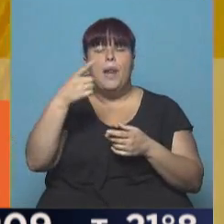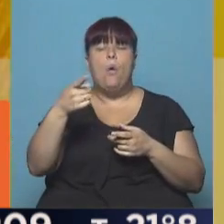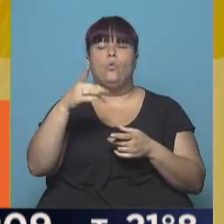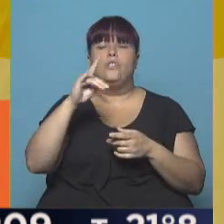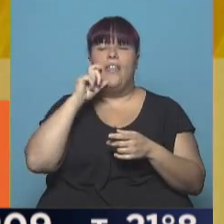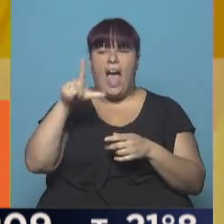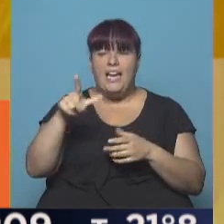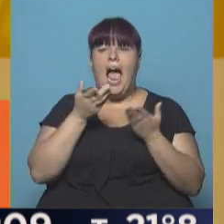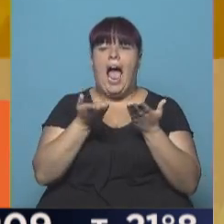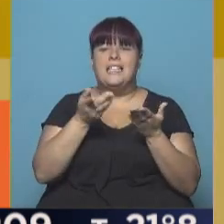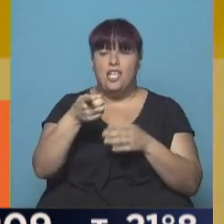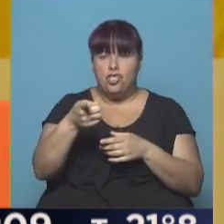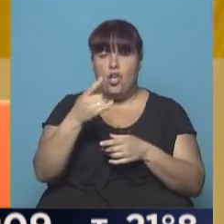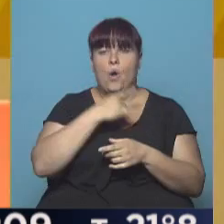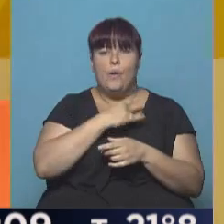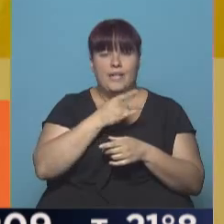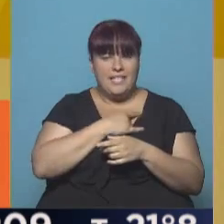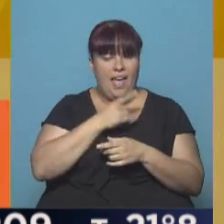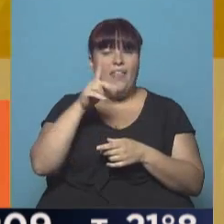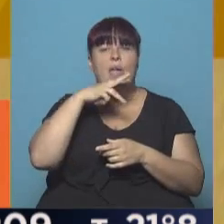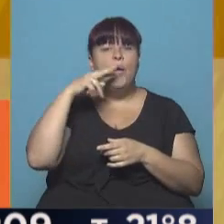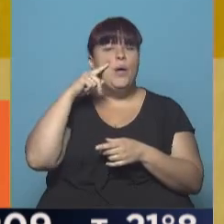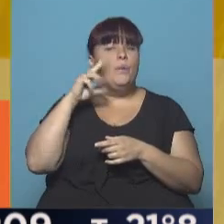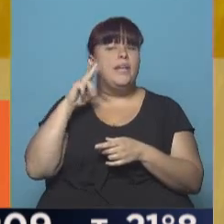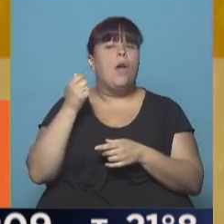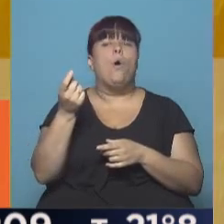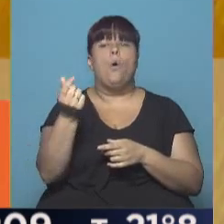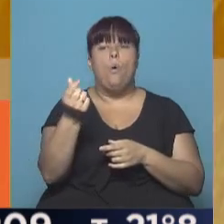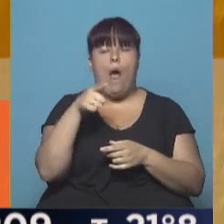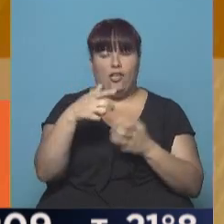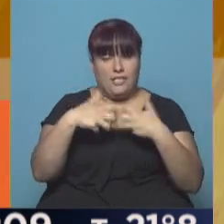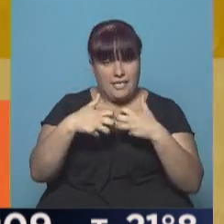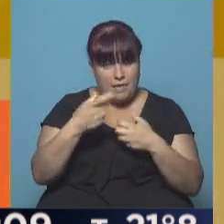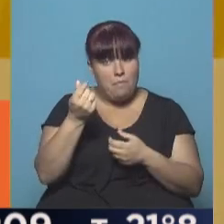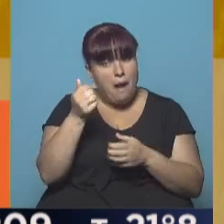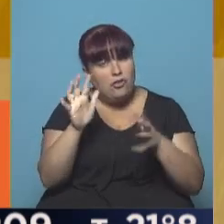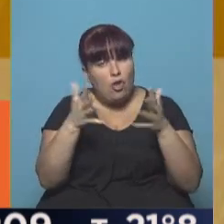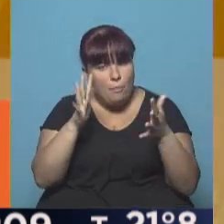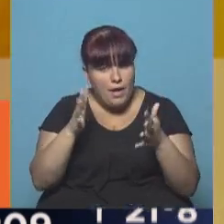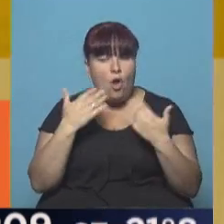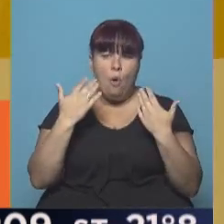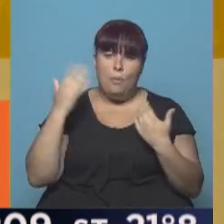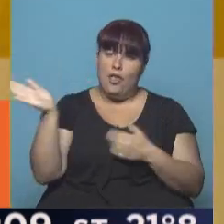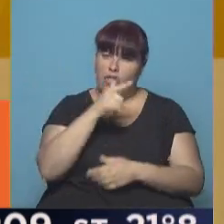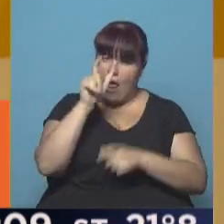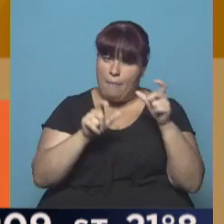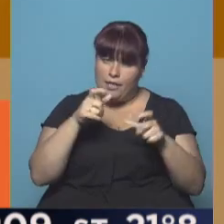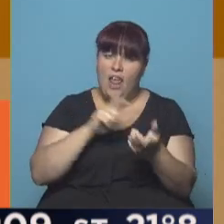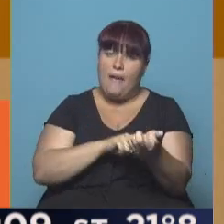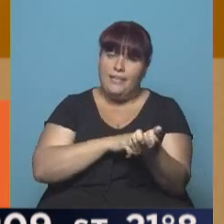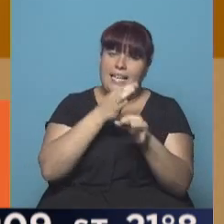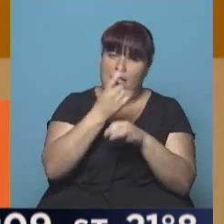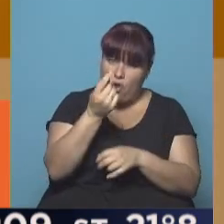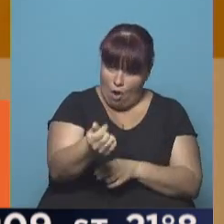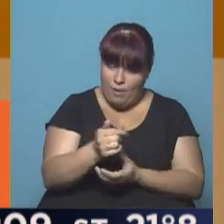carnavi que es el asesor principal de la Universidad de Virginia Cuánto cuesta este sistema hay un valor aproximado podrán todos los pacientes con diabetes tiempo